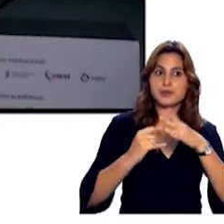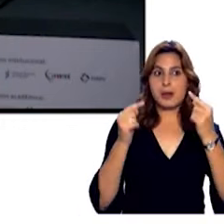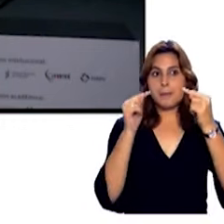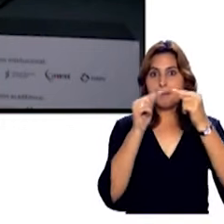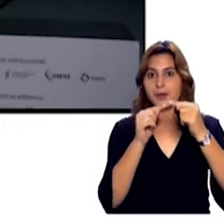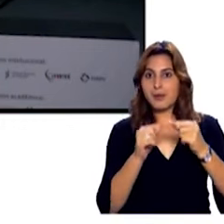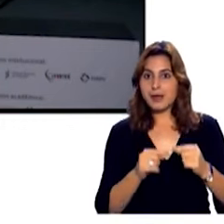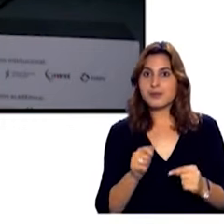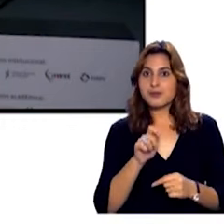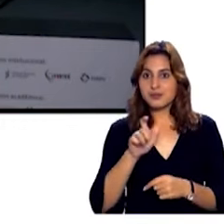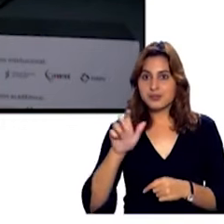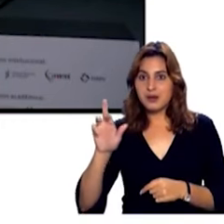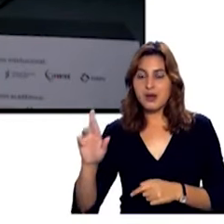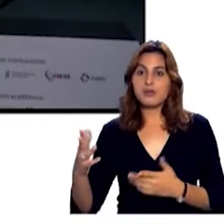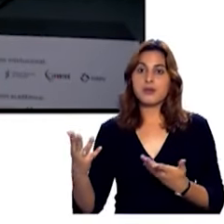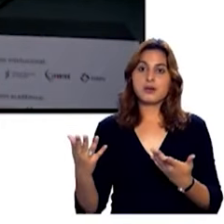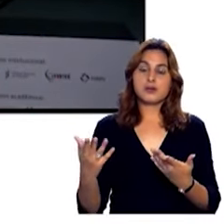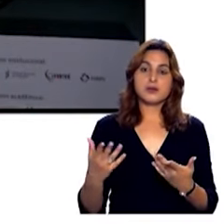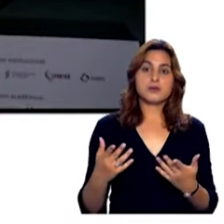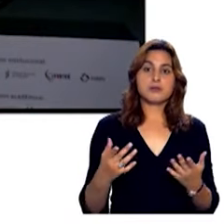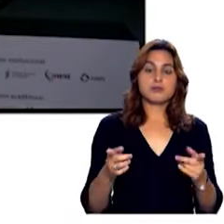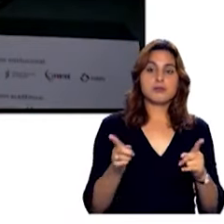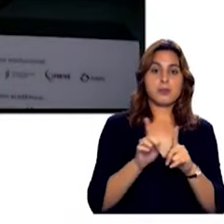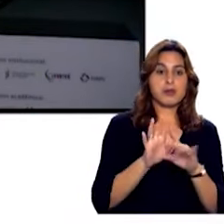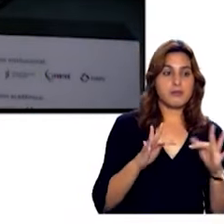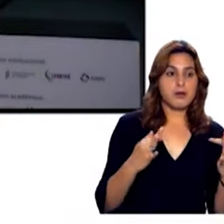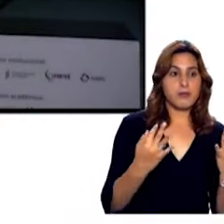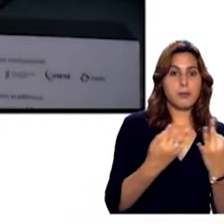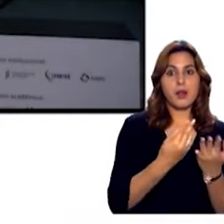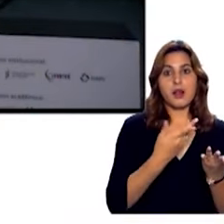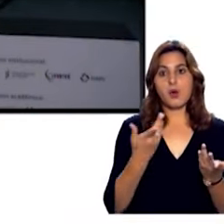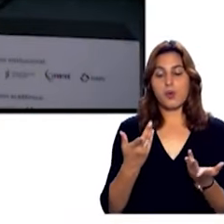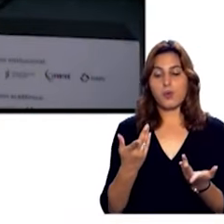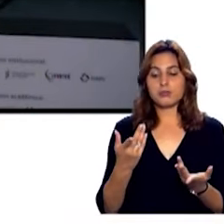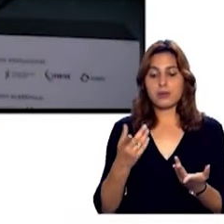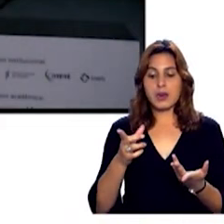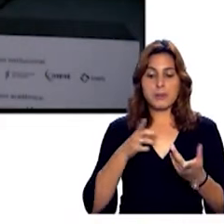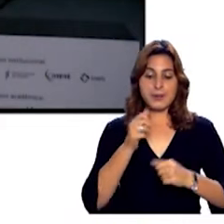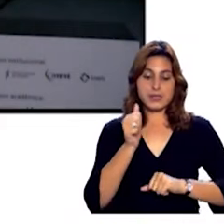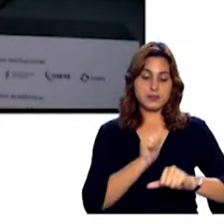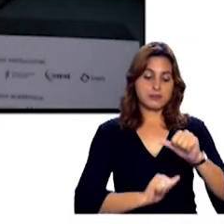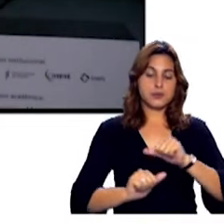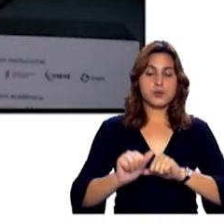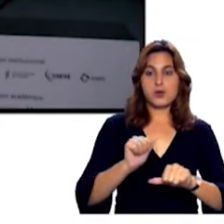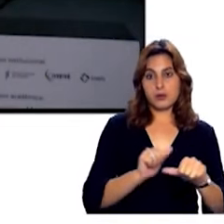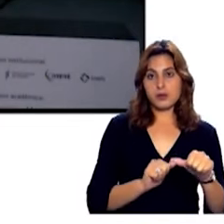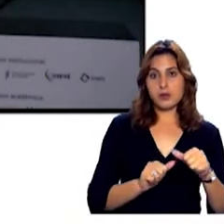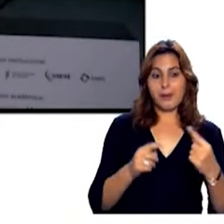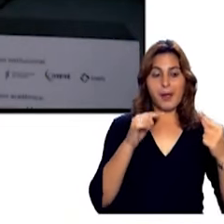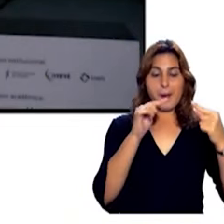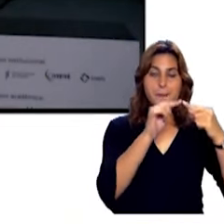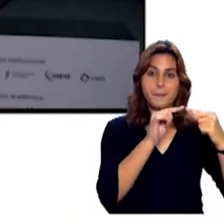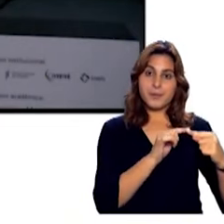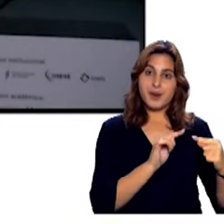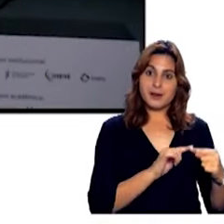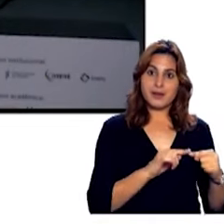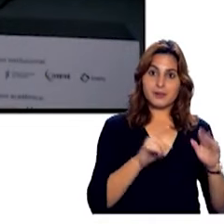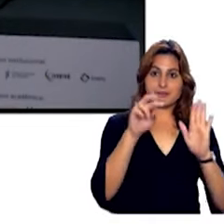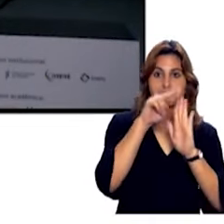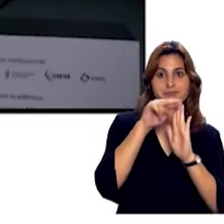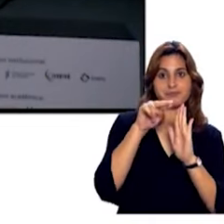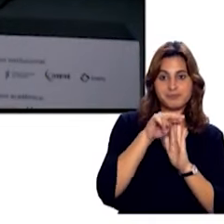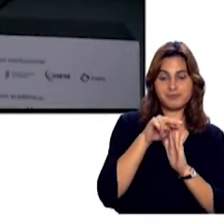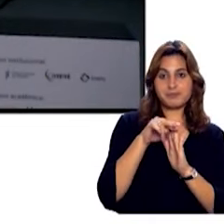familiaridad etcétera hayan sido moduladas para la aplicación la Norma Y aplicación de es agravante